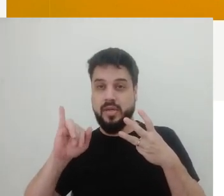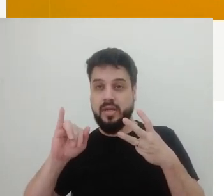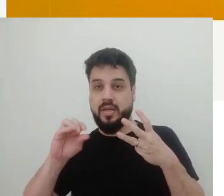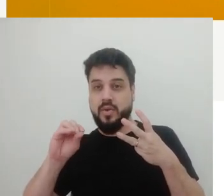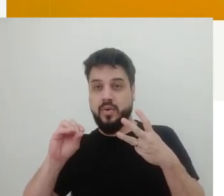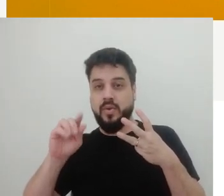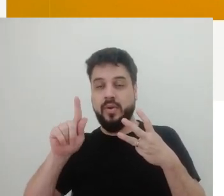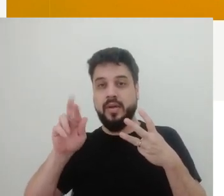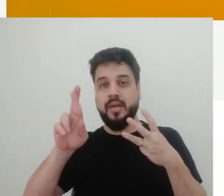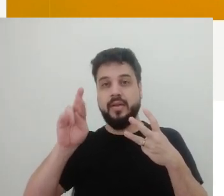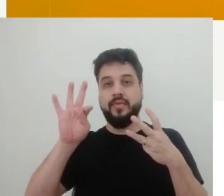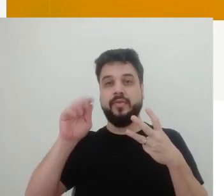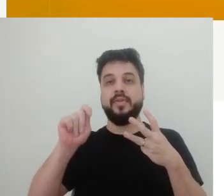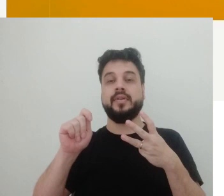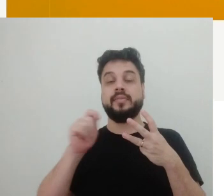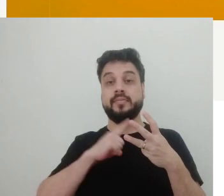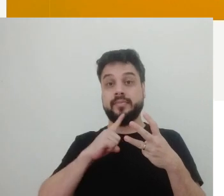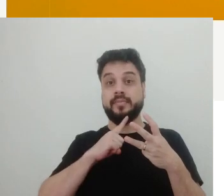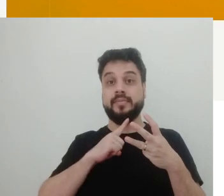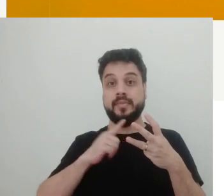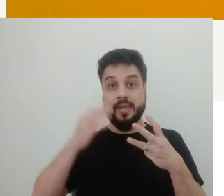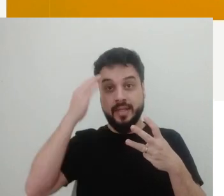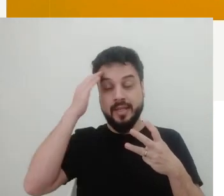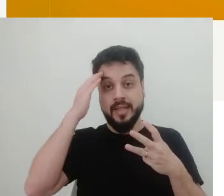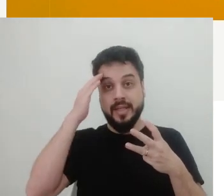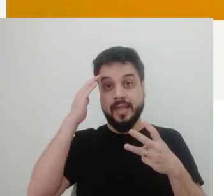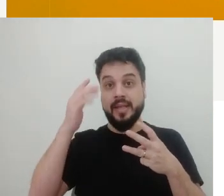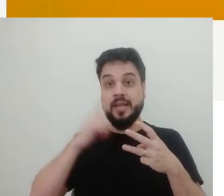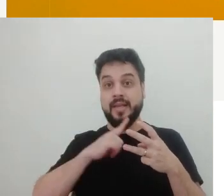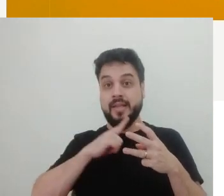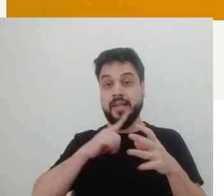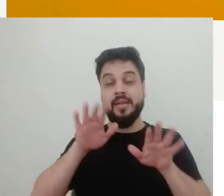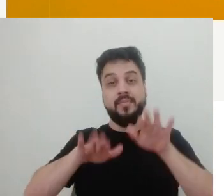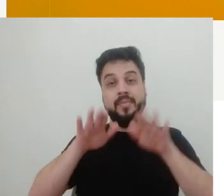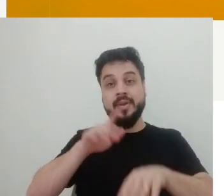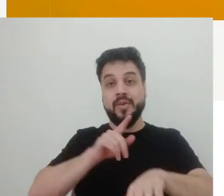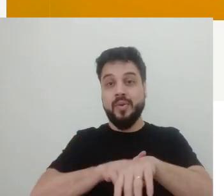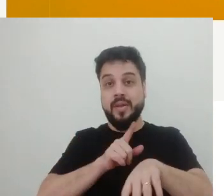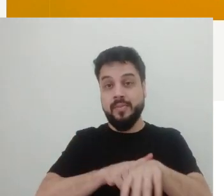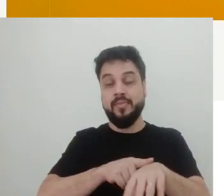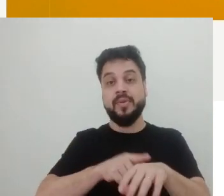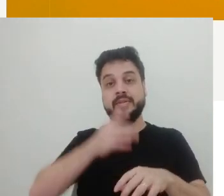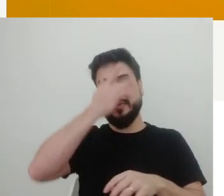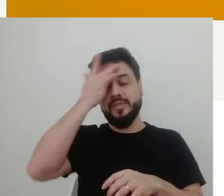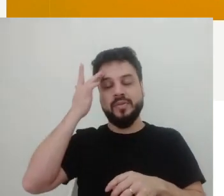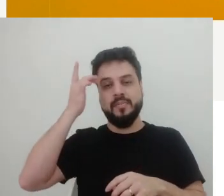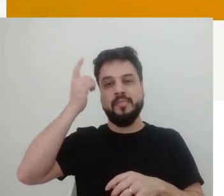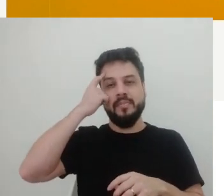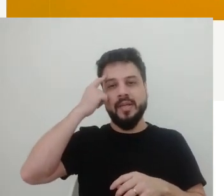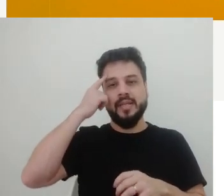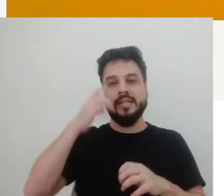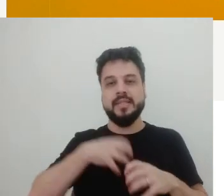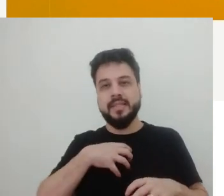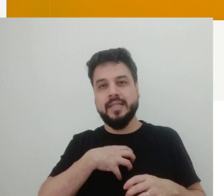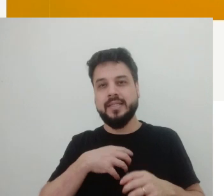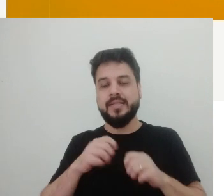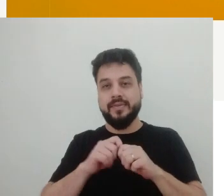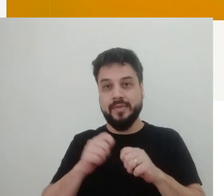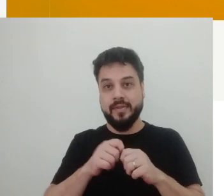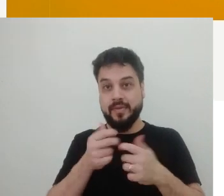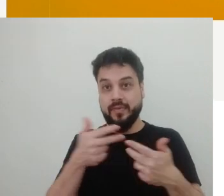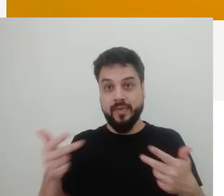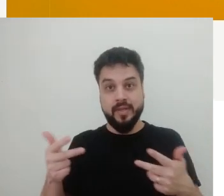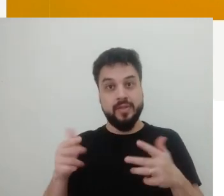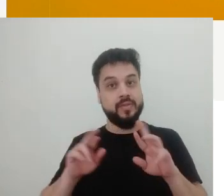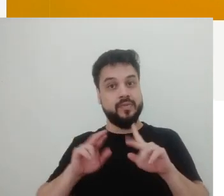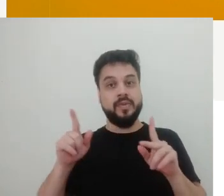simplemente extrapolables de una época a otra. Y que debemos asumir eso cuando hablamos del pasado y